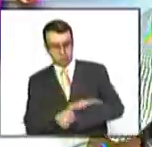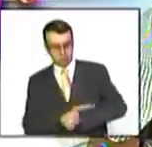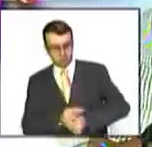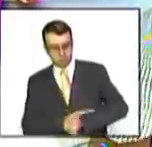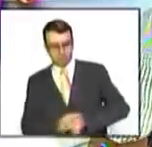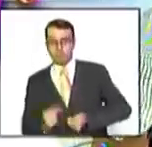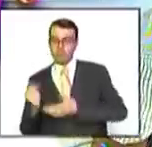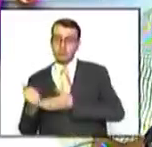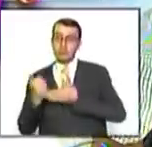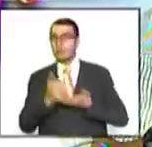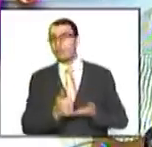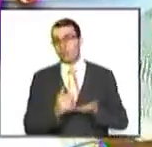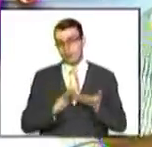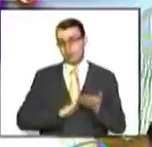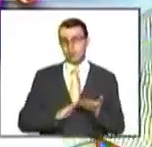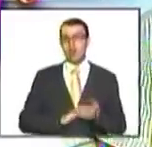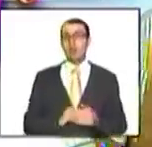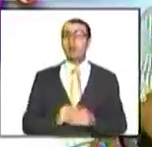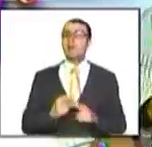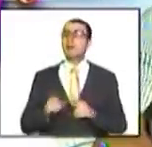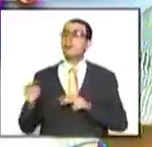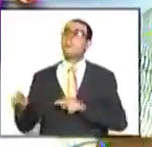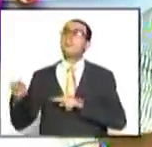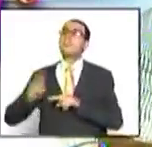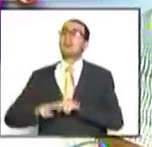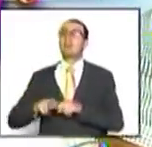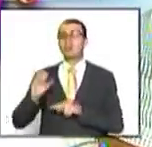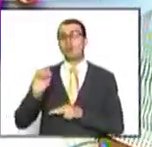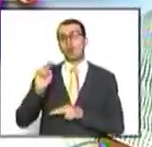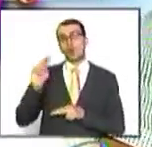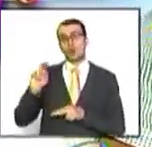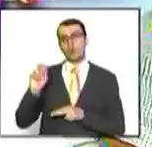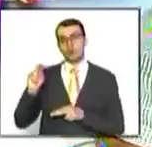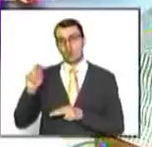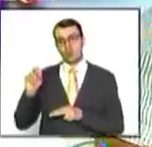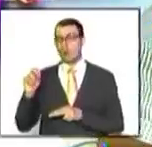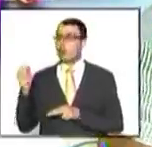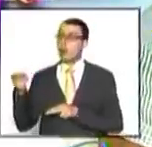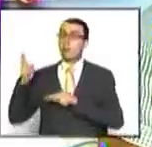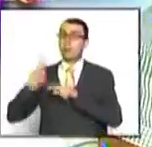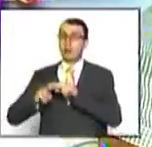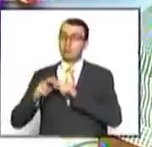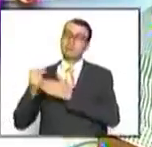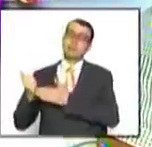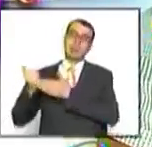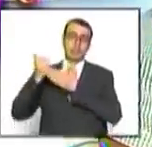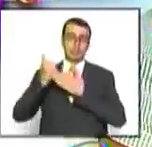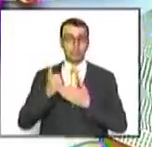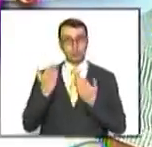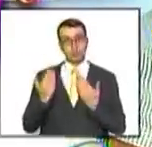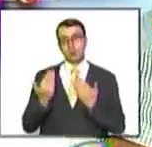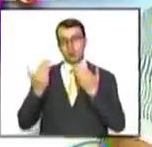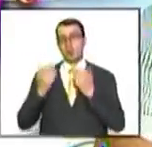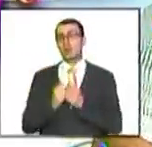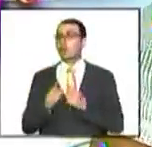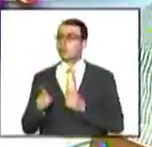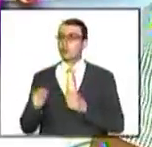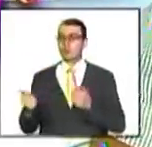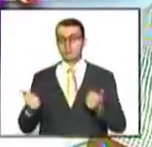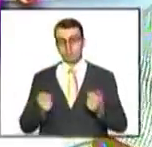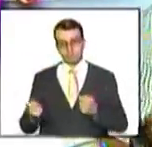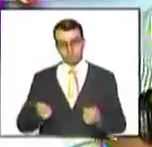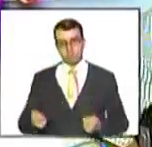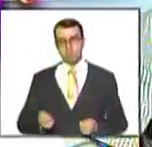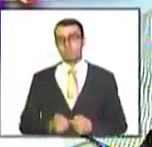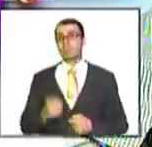Pero la utilización con ozono es donde se está manejando últimamente, donde ha tenido el mayor éxito posible.